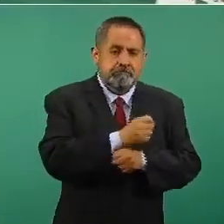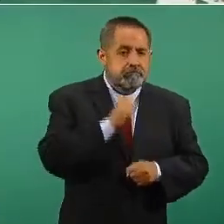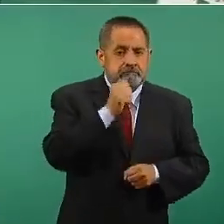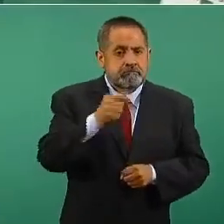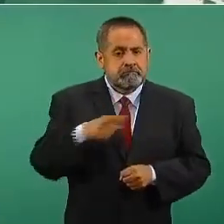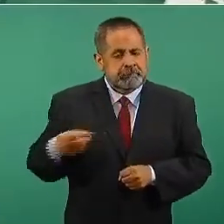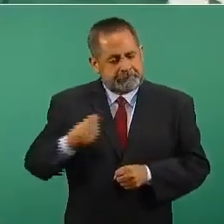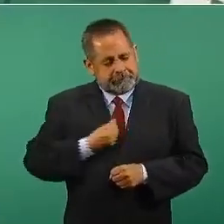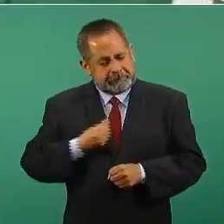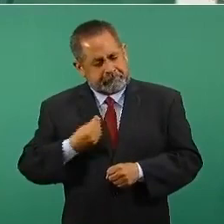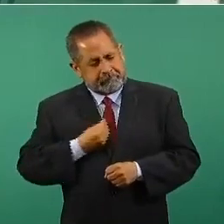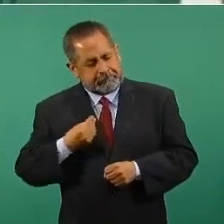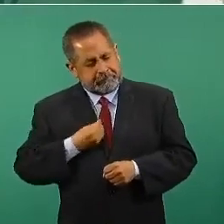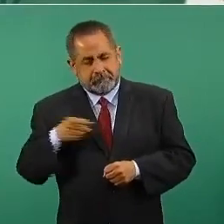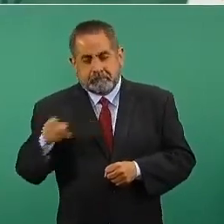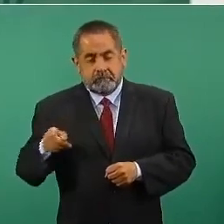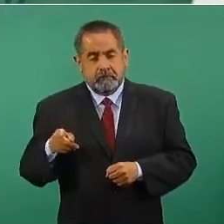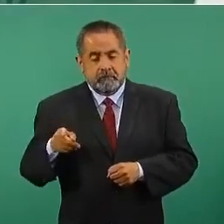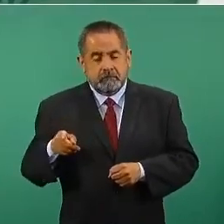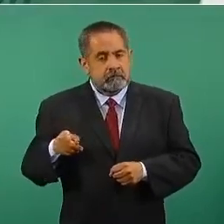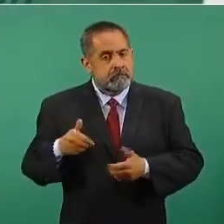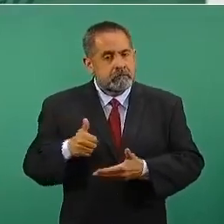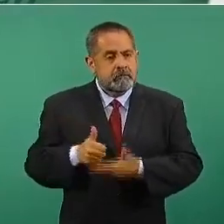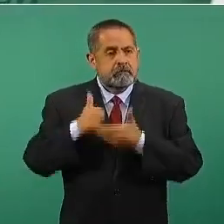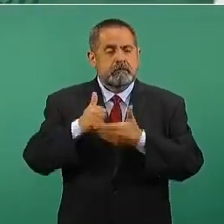también ayuda mucho,